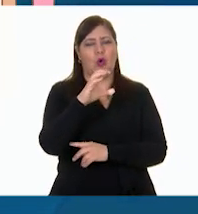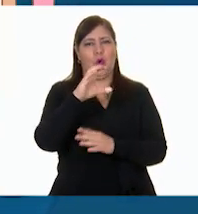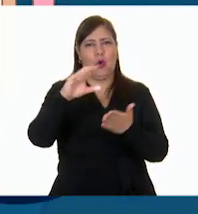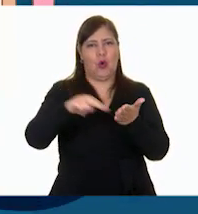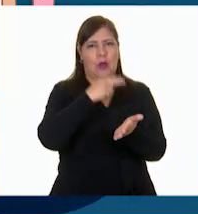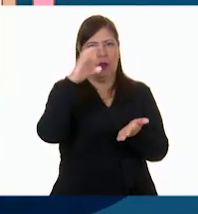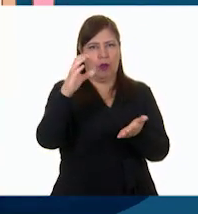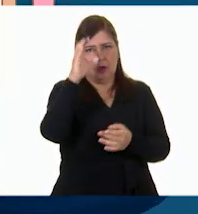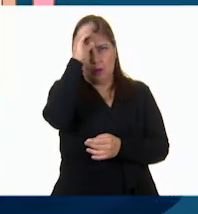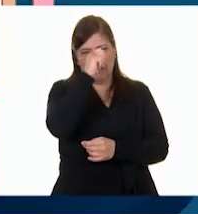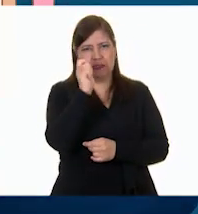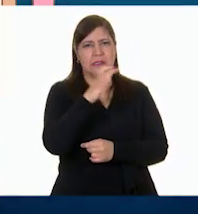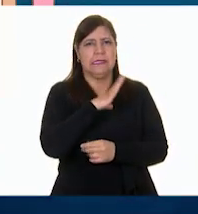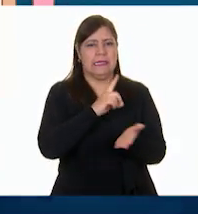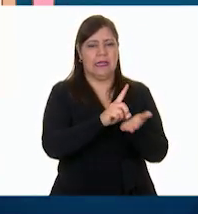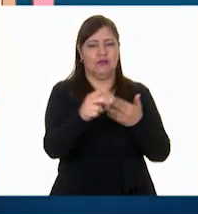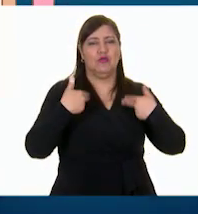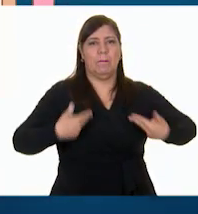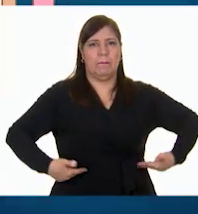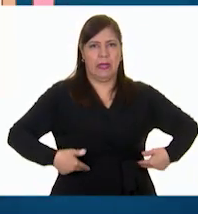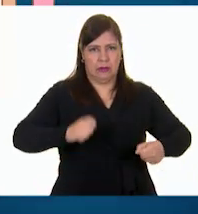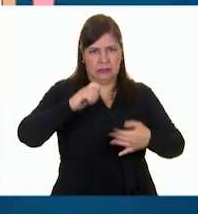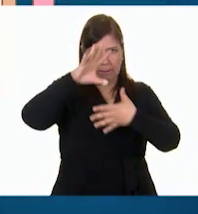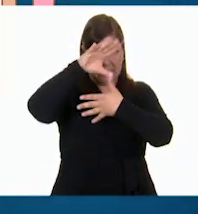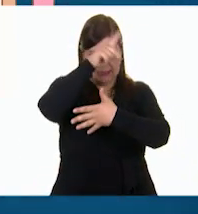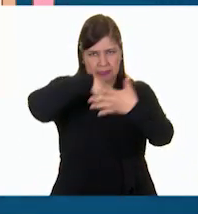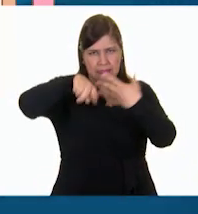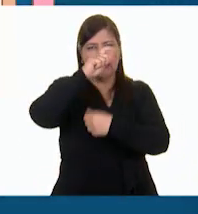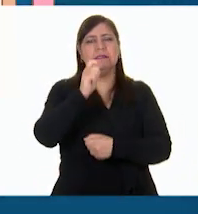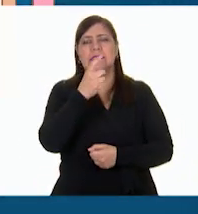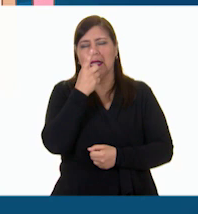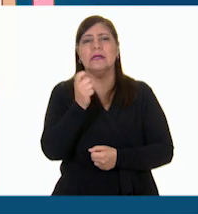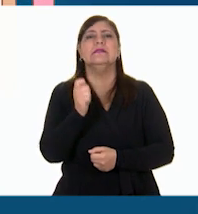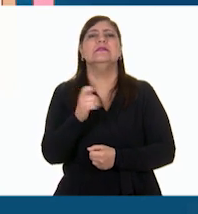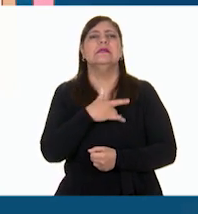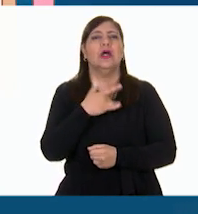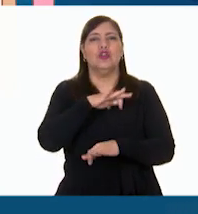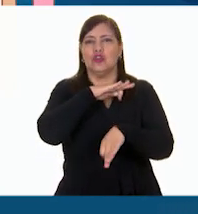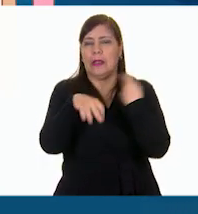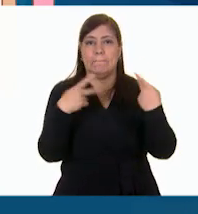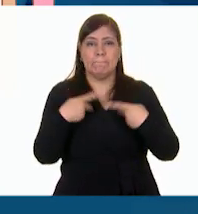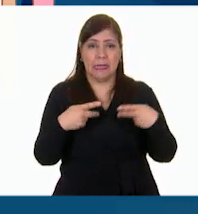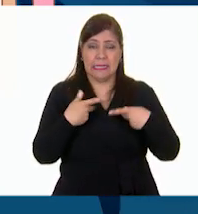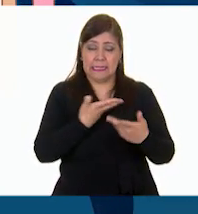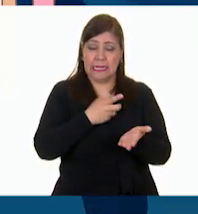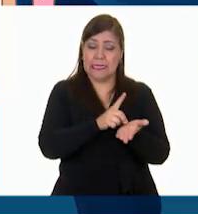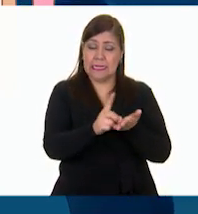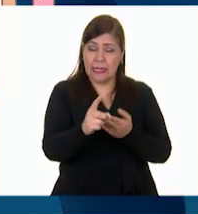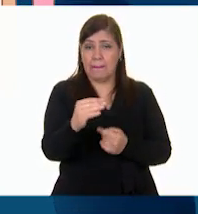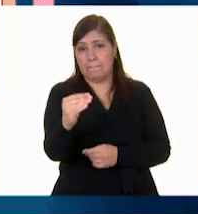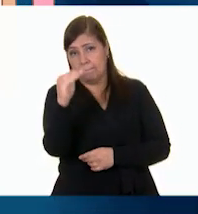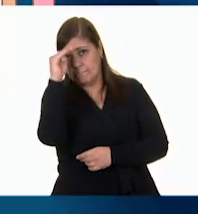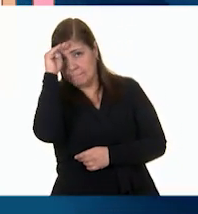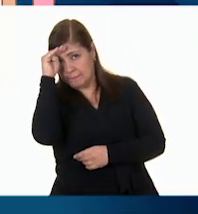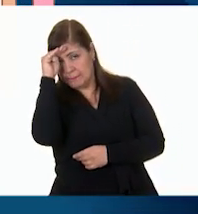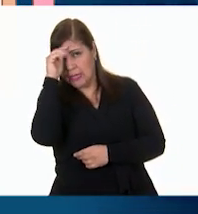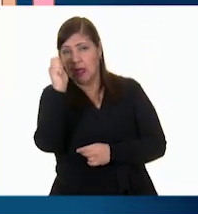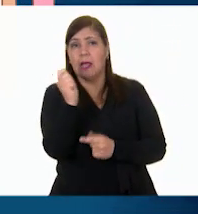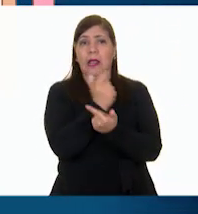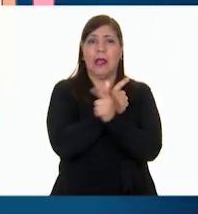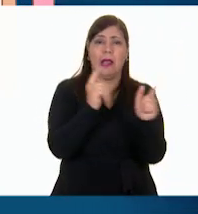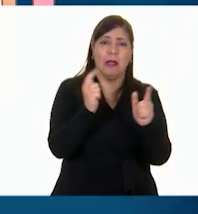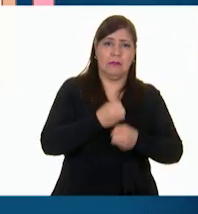de los Derechos Humanos dice: todo el mundo tiene derecho a la libertad de pensamiento y de expresión.